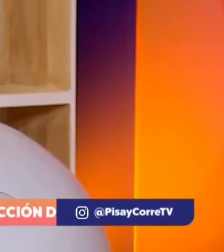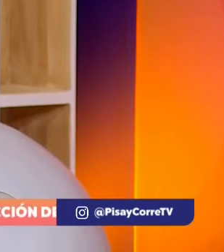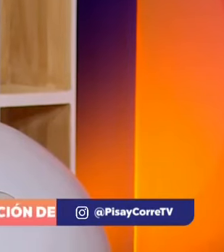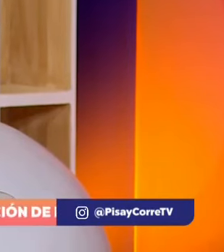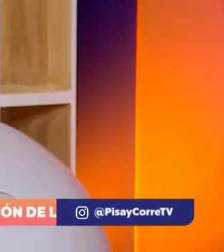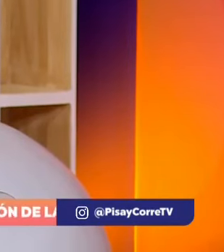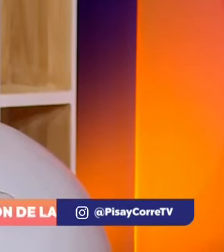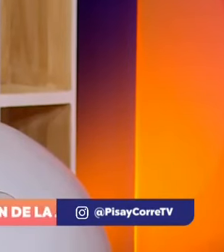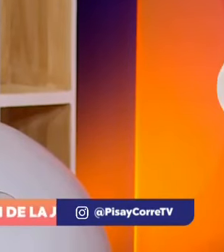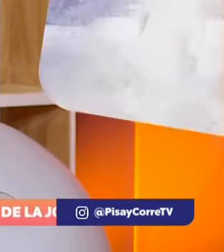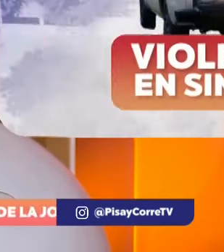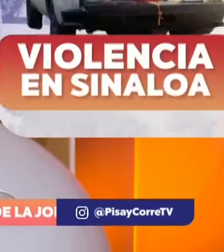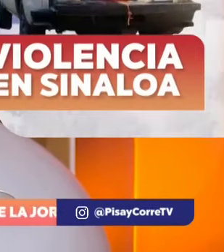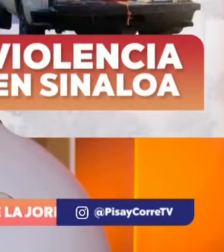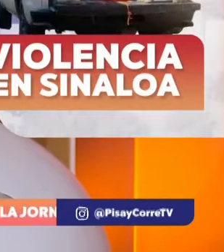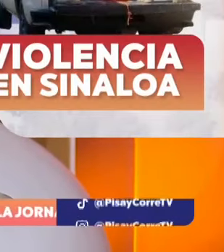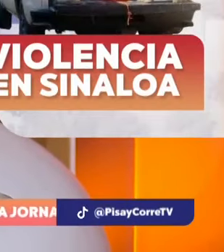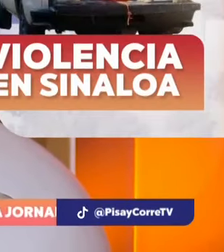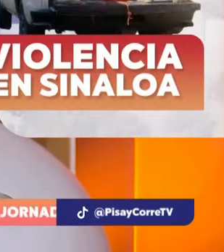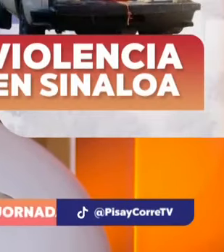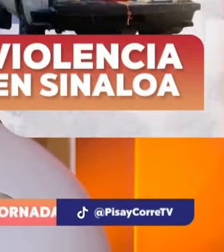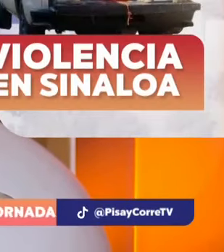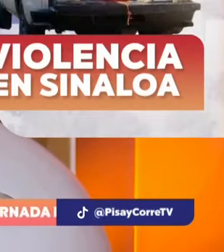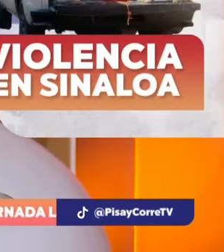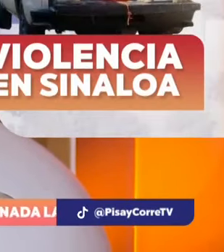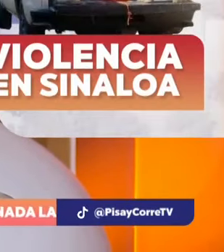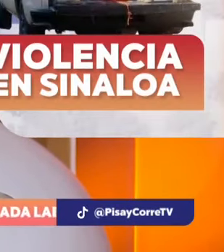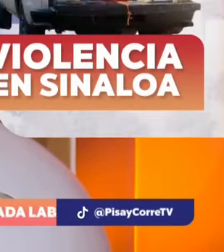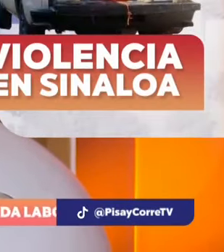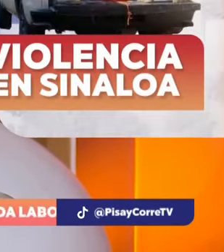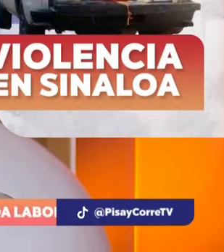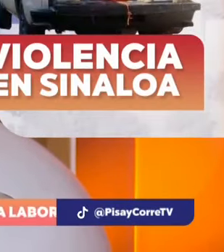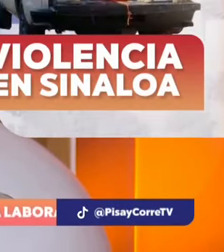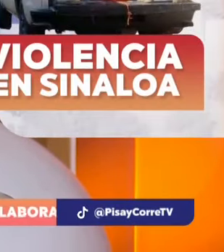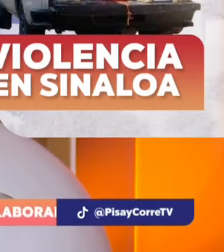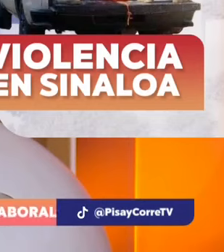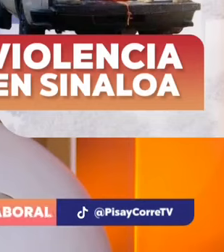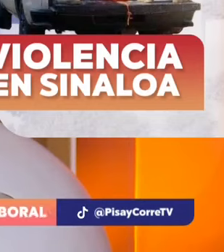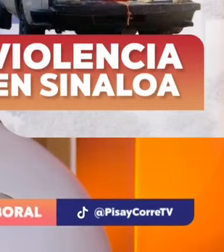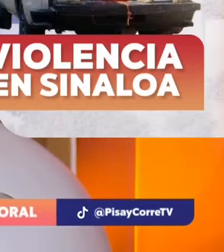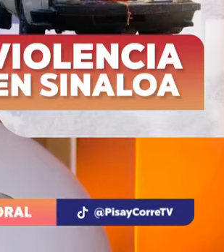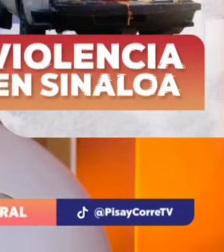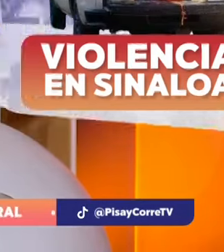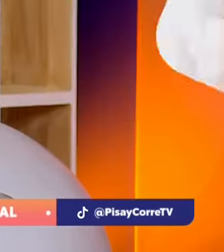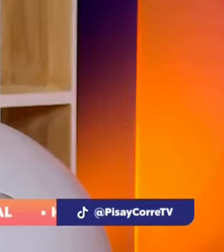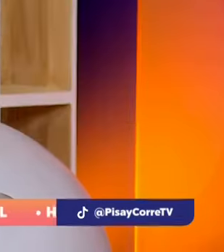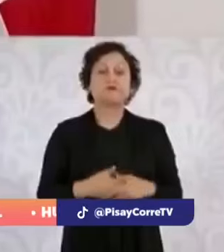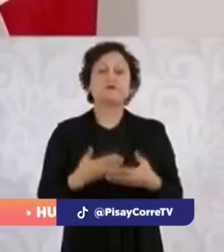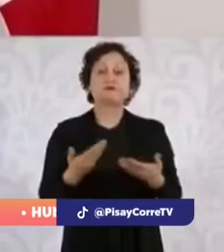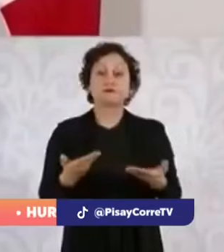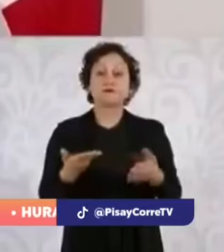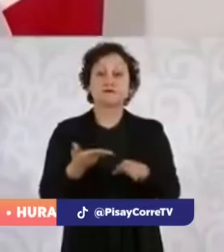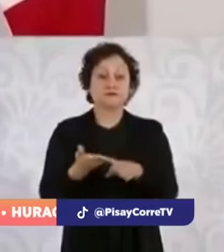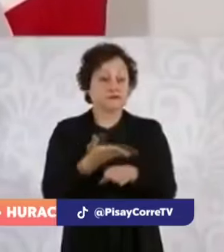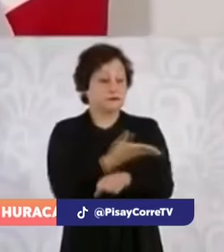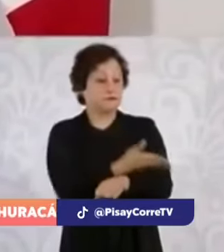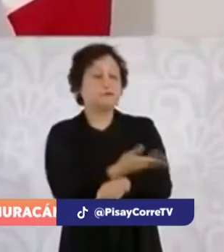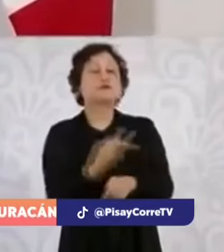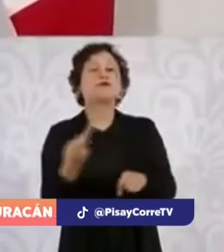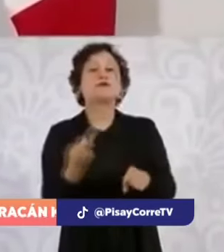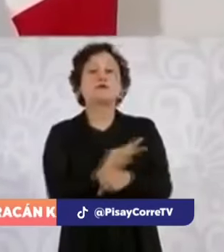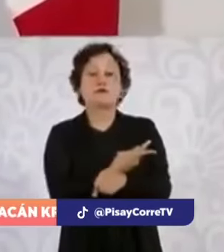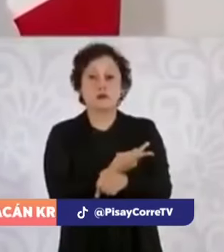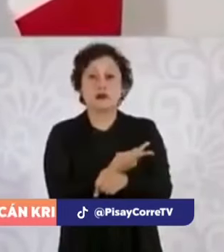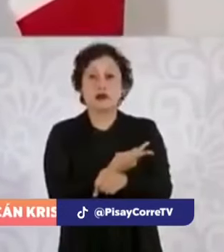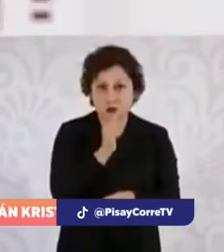Bueno, y la presidenta Sheinbaum informó que hasta el momento el gobierno de Estados Unidos no ha dado más información. Seguimos sin saber